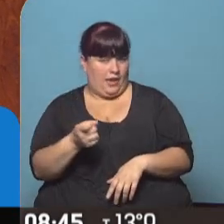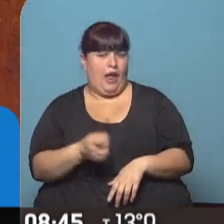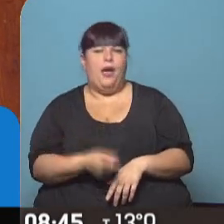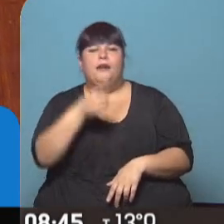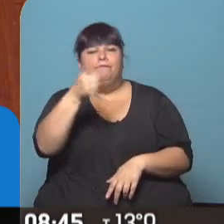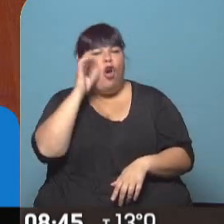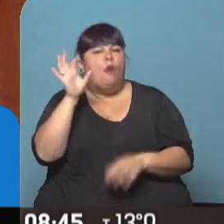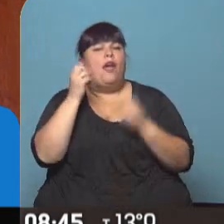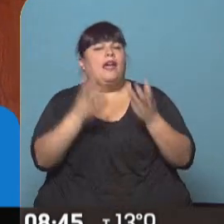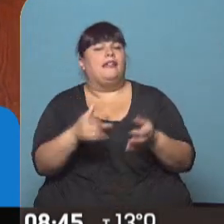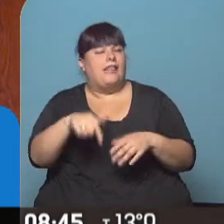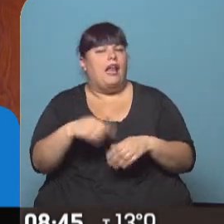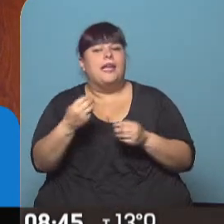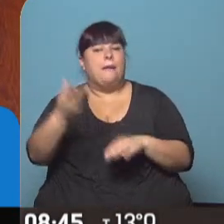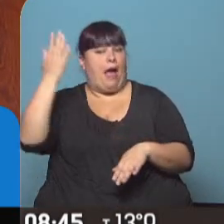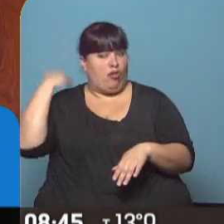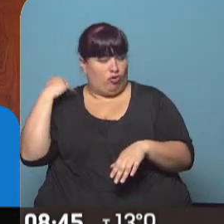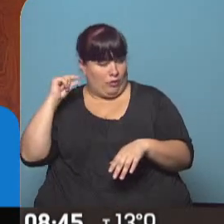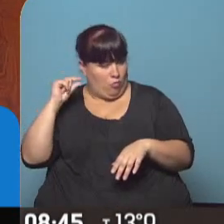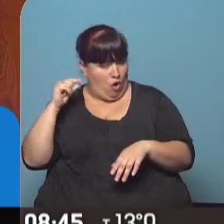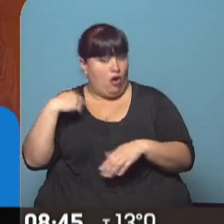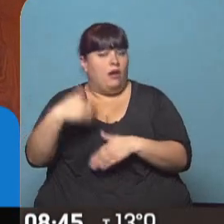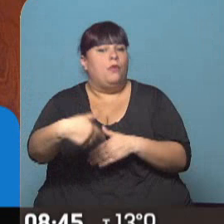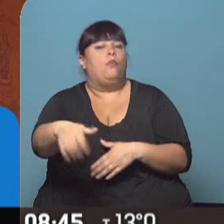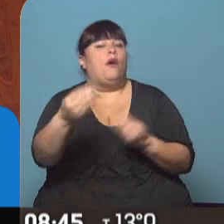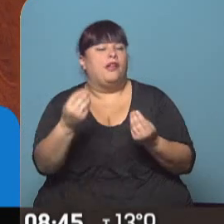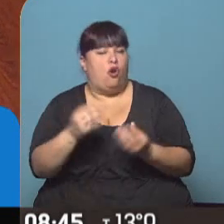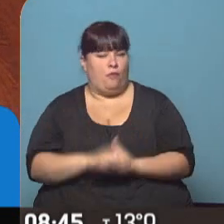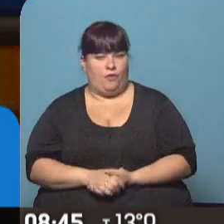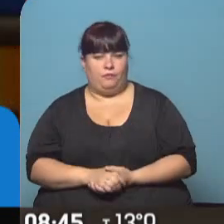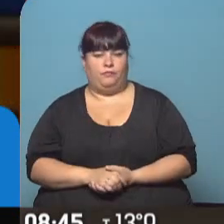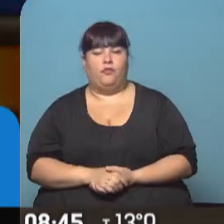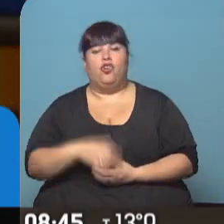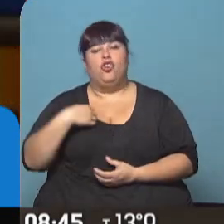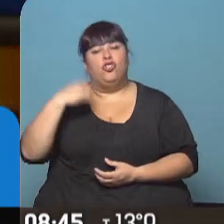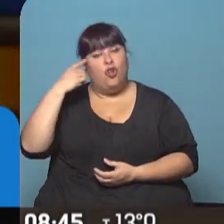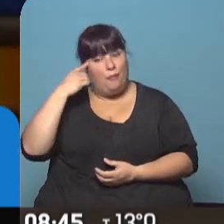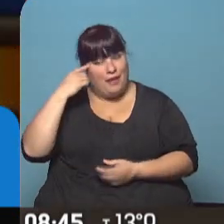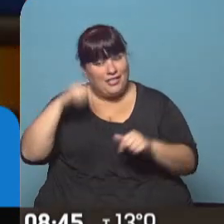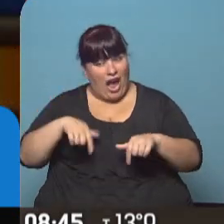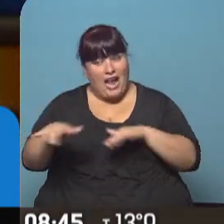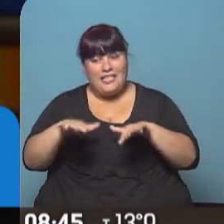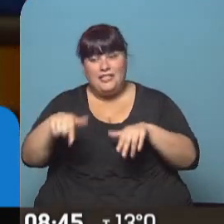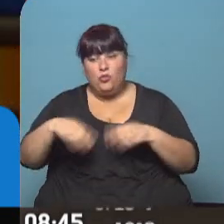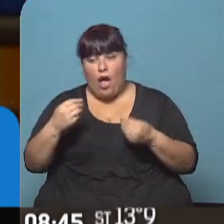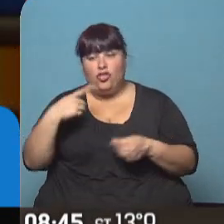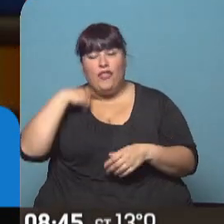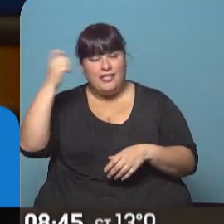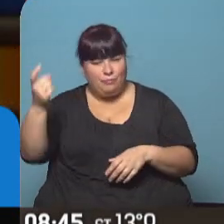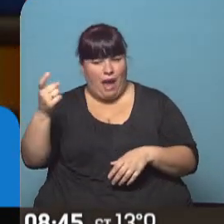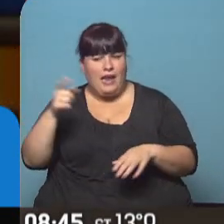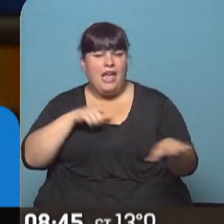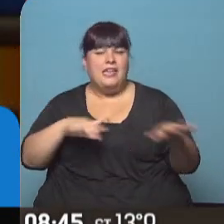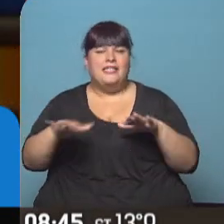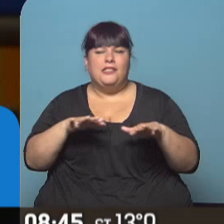primera visión de lo que está pasando, de lo que ha pasado en las últimas horas y de lo que podría venir. Yo creo que ahora mismo el escenario que nos encontramos en España es un